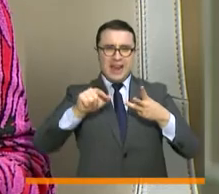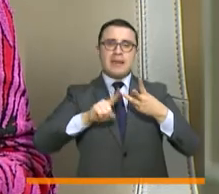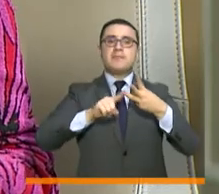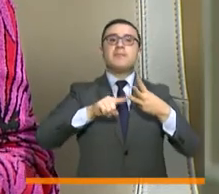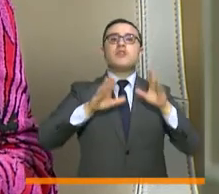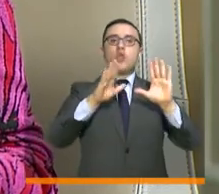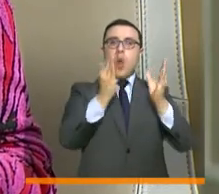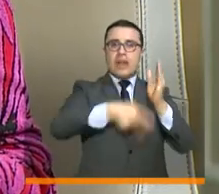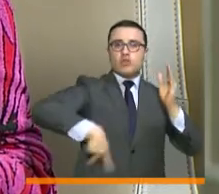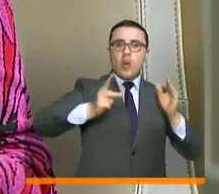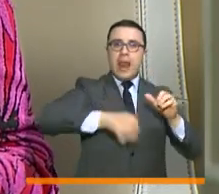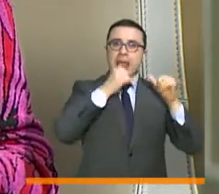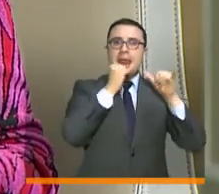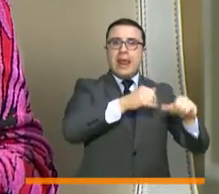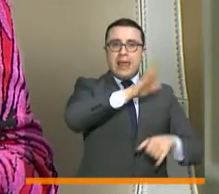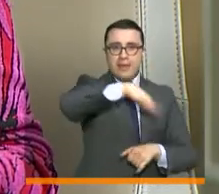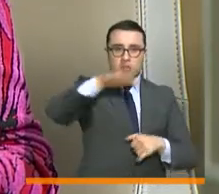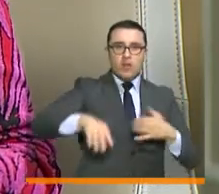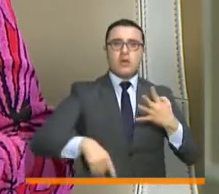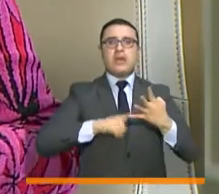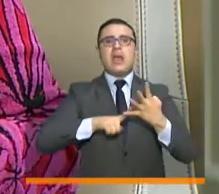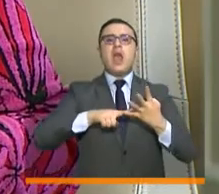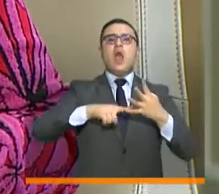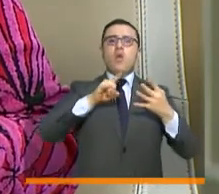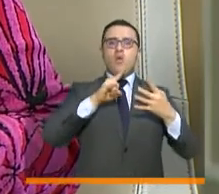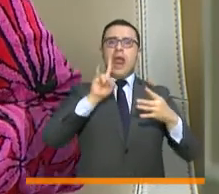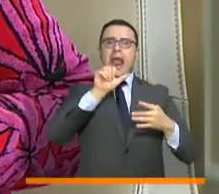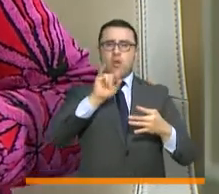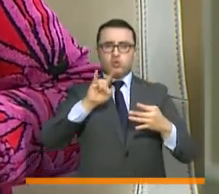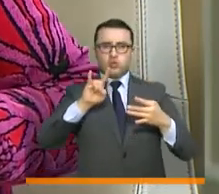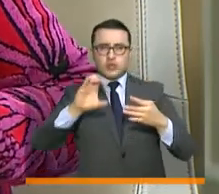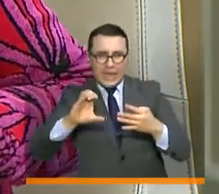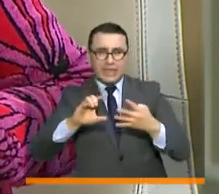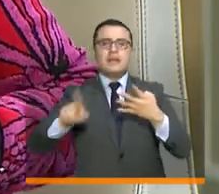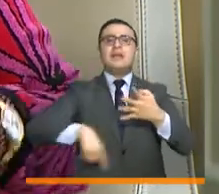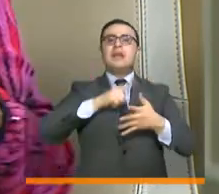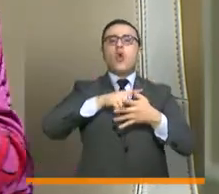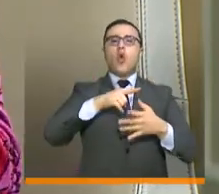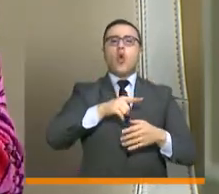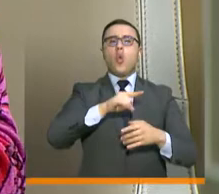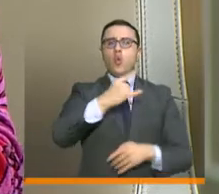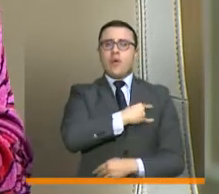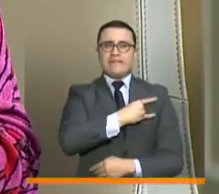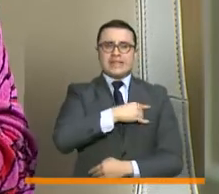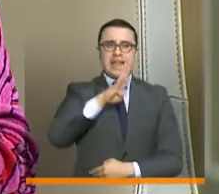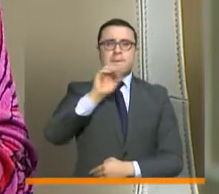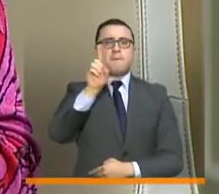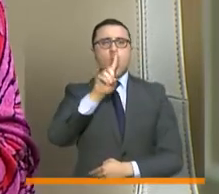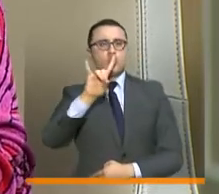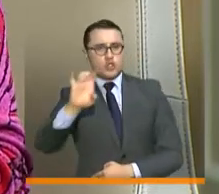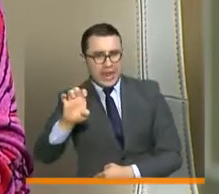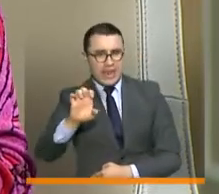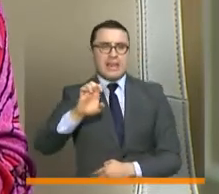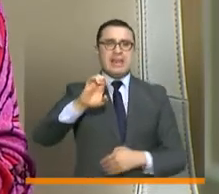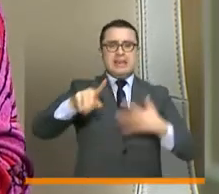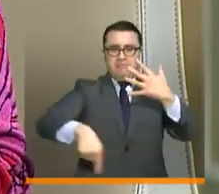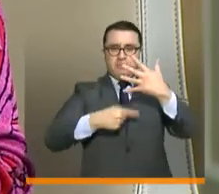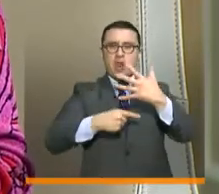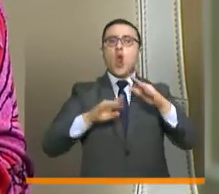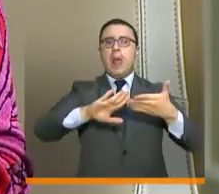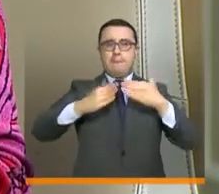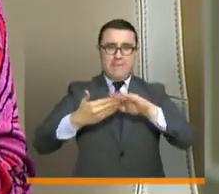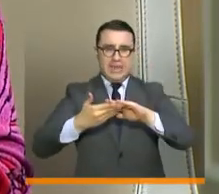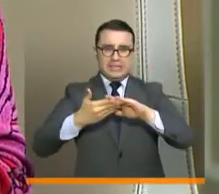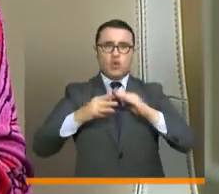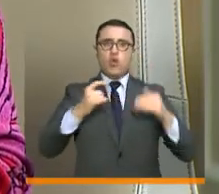Antioquia, a la UCEBA, a la Universidad del Bosque y a UNIPAS, que hoy nos acompañaron con sus testimonios. Vemos, presidente, primero, un fortalecimiento de la